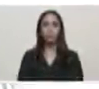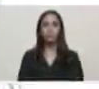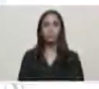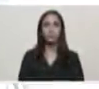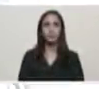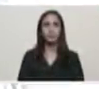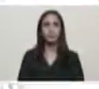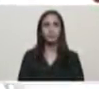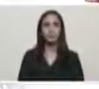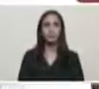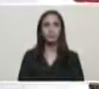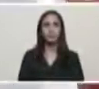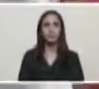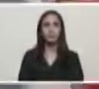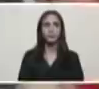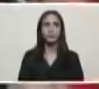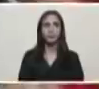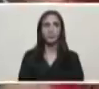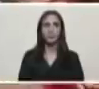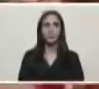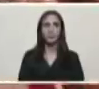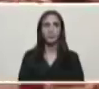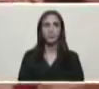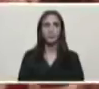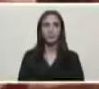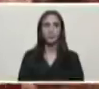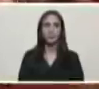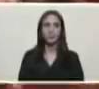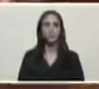todas Victoria Victoria